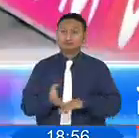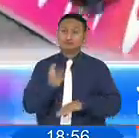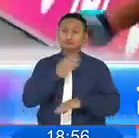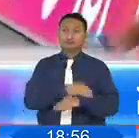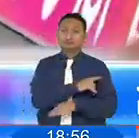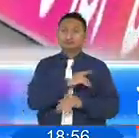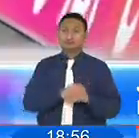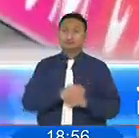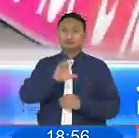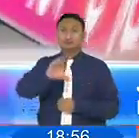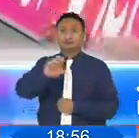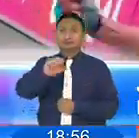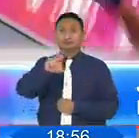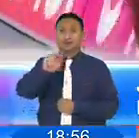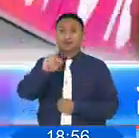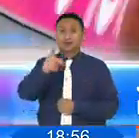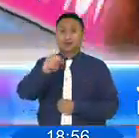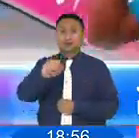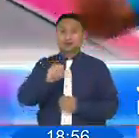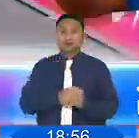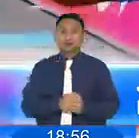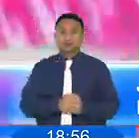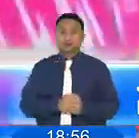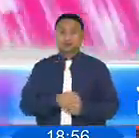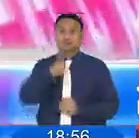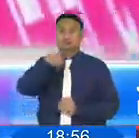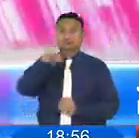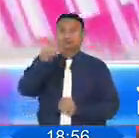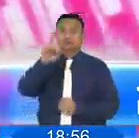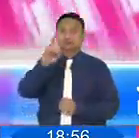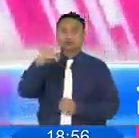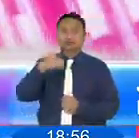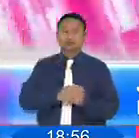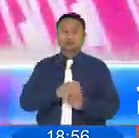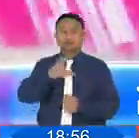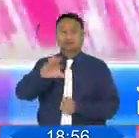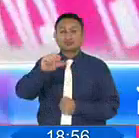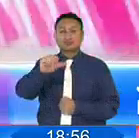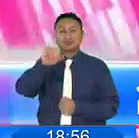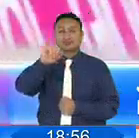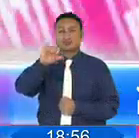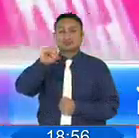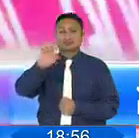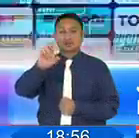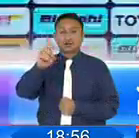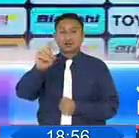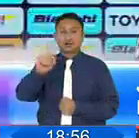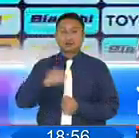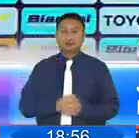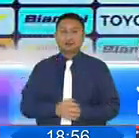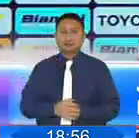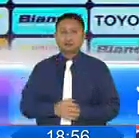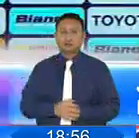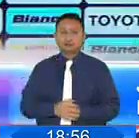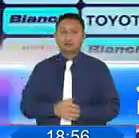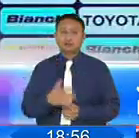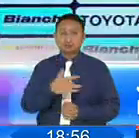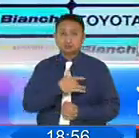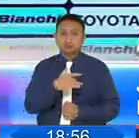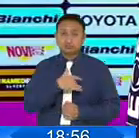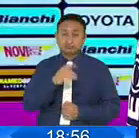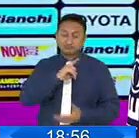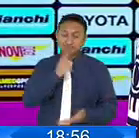lo lograron Richard Carapaz en 2018 y 2019 y Jonathan Caicedo en la etapa 3 de esta edición. Sé que ha sido muy